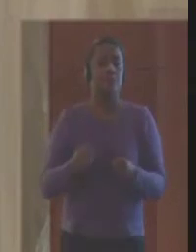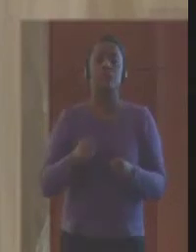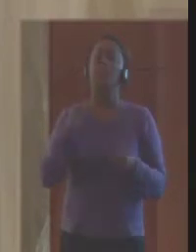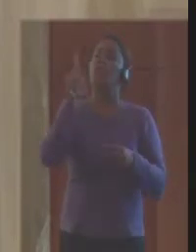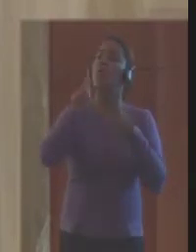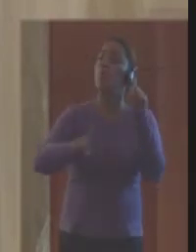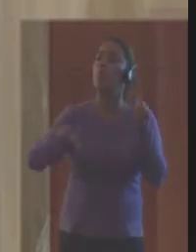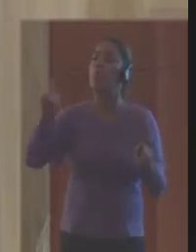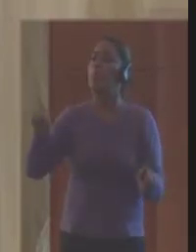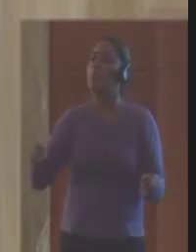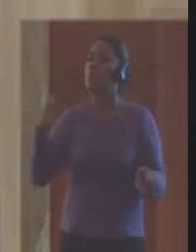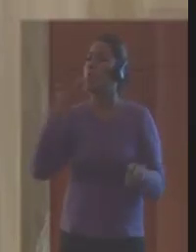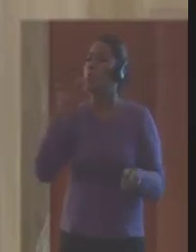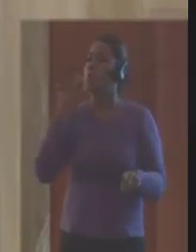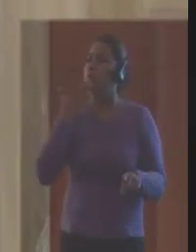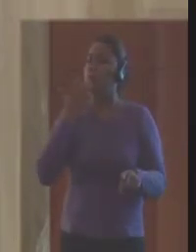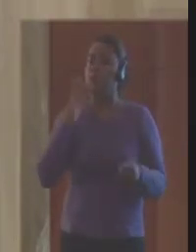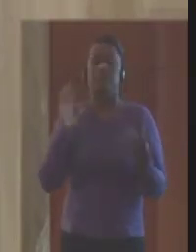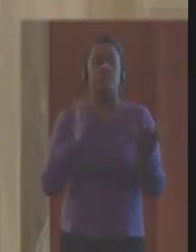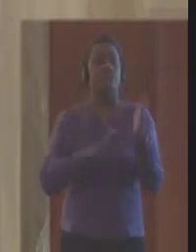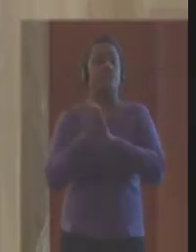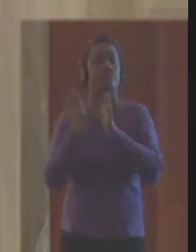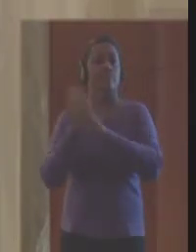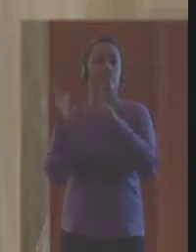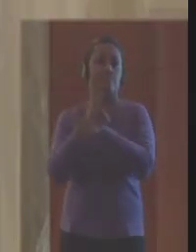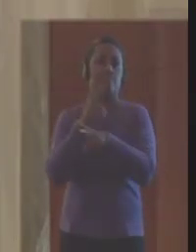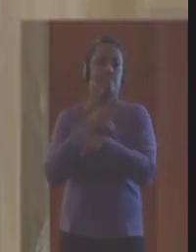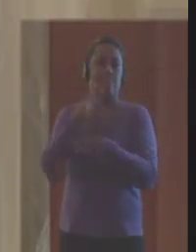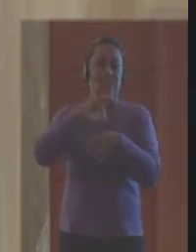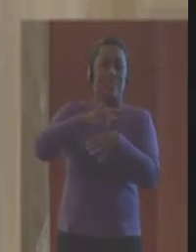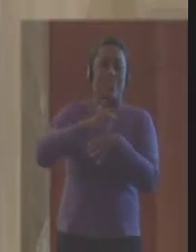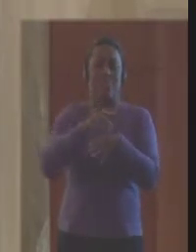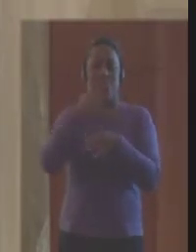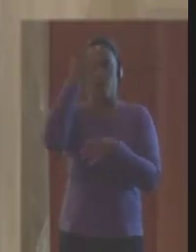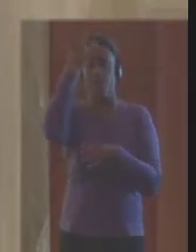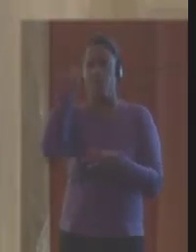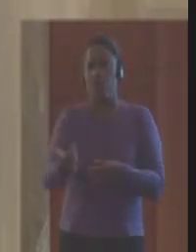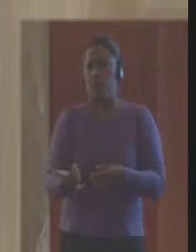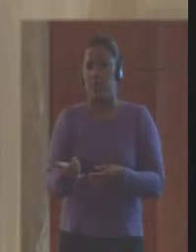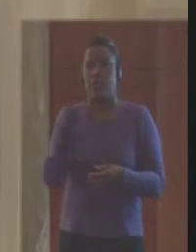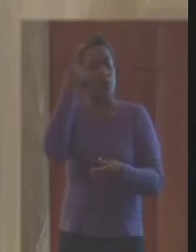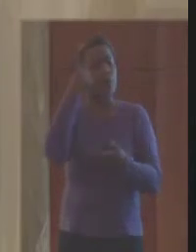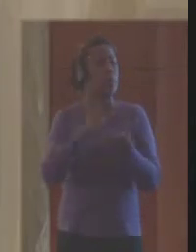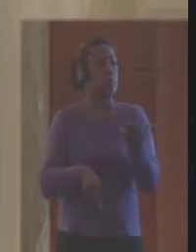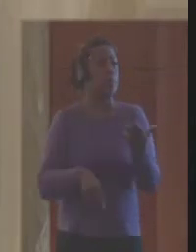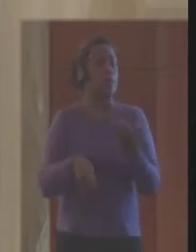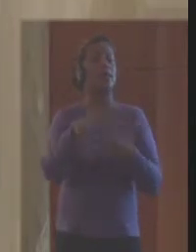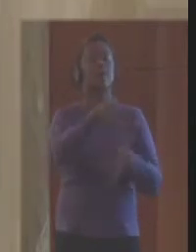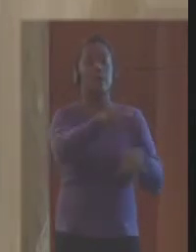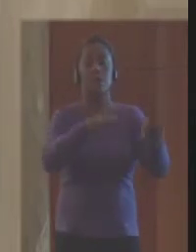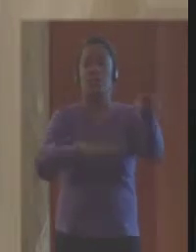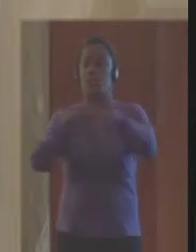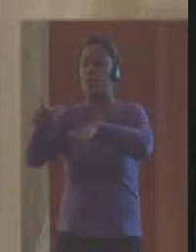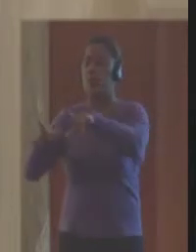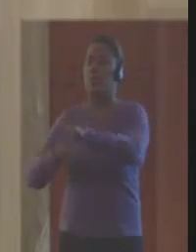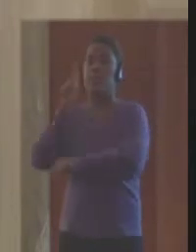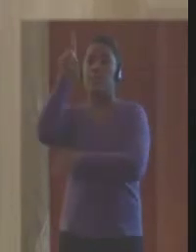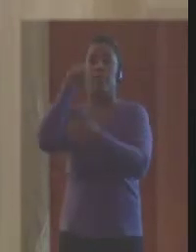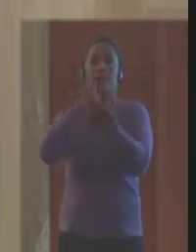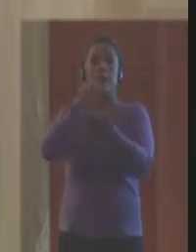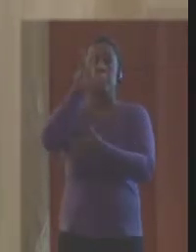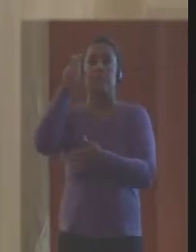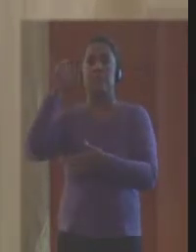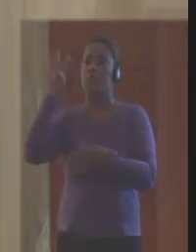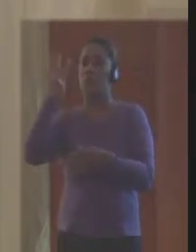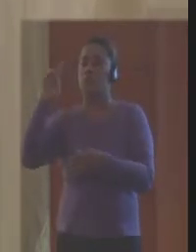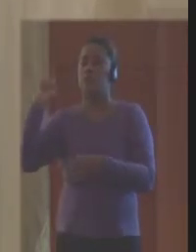preservación ambiental, como parques de protección de riesgo. ¿Para qué? Para darle un beneficio a la ciudad. ¿De qué? De